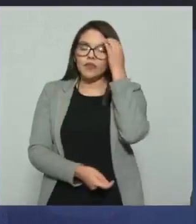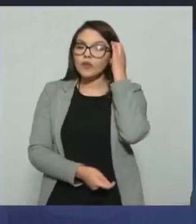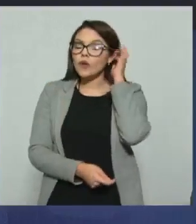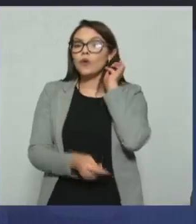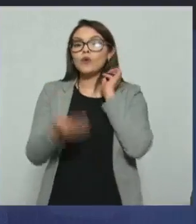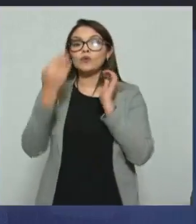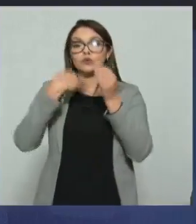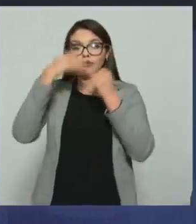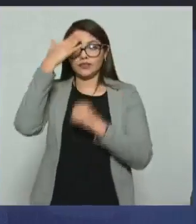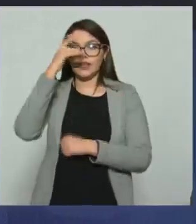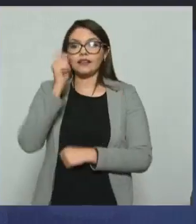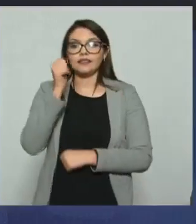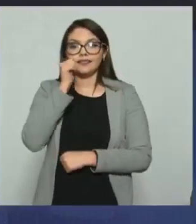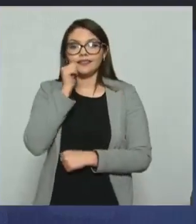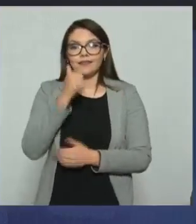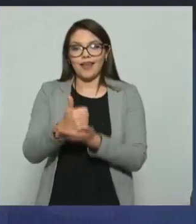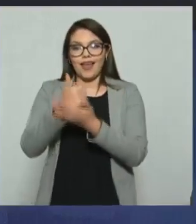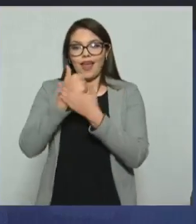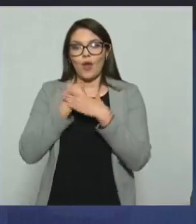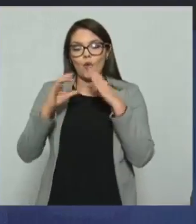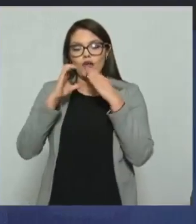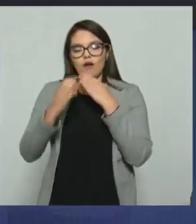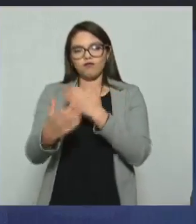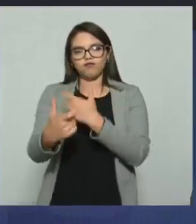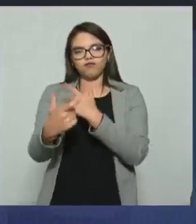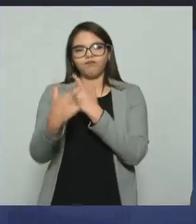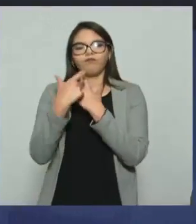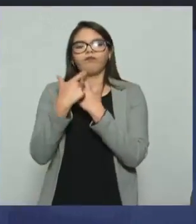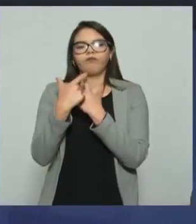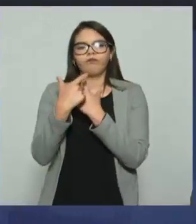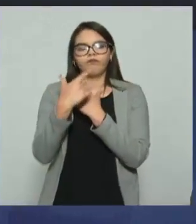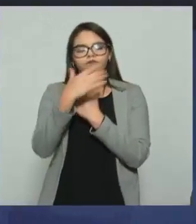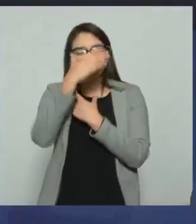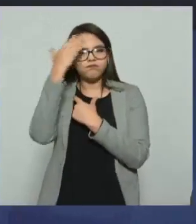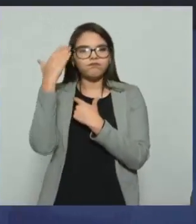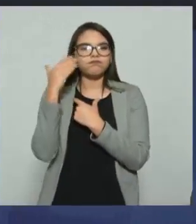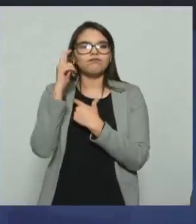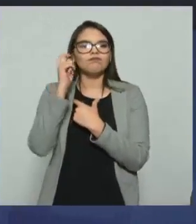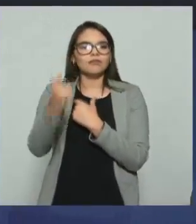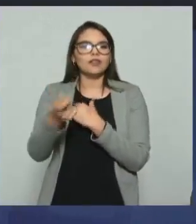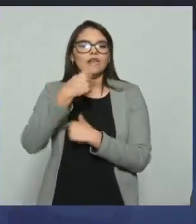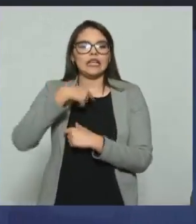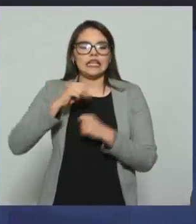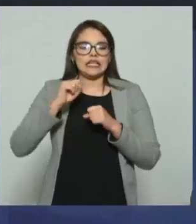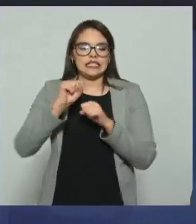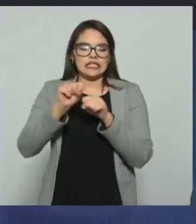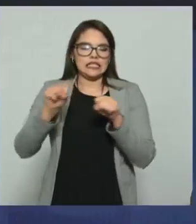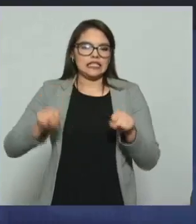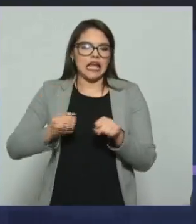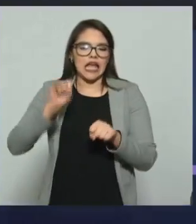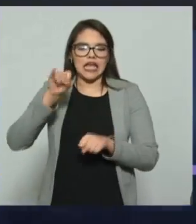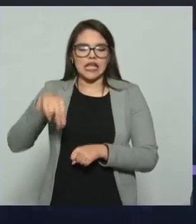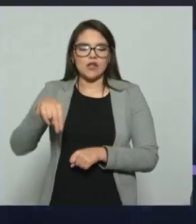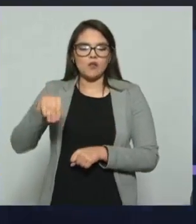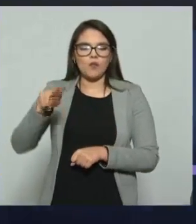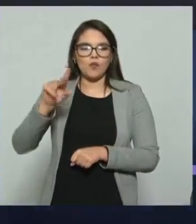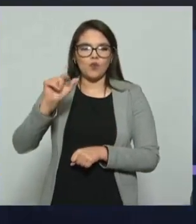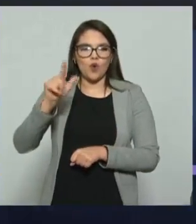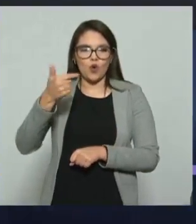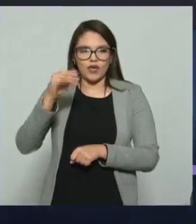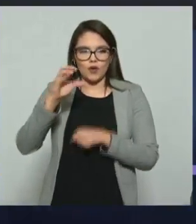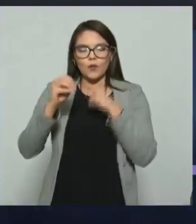nos protege es nuestro sistema inmunológico. Aquí vamos a tener en el programa, como lo hemos hecho siempre,